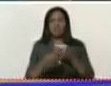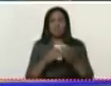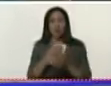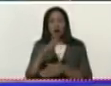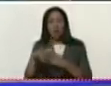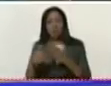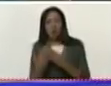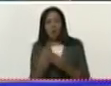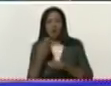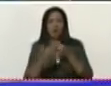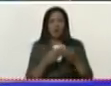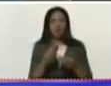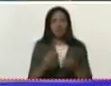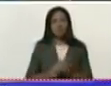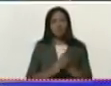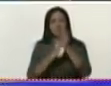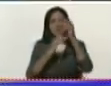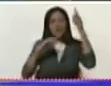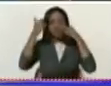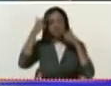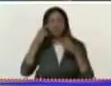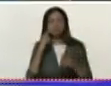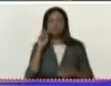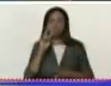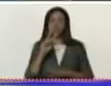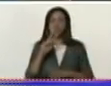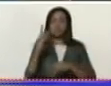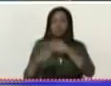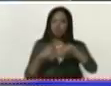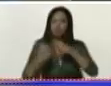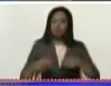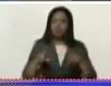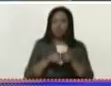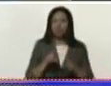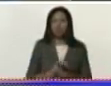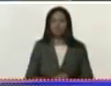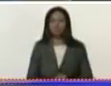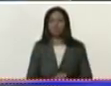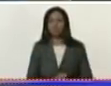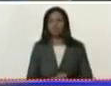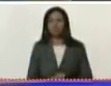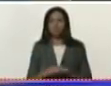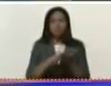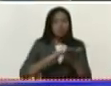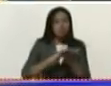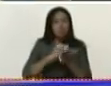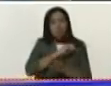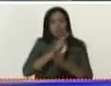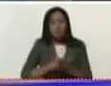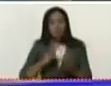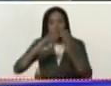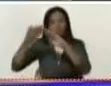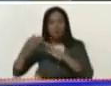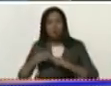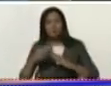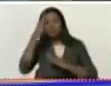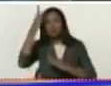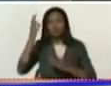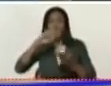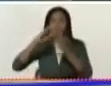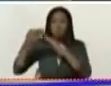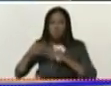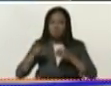nuestro comandante Chávez y son la esencia de la revolución, de la consolidación del poder comunal, de los consejos